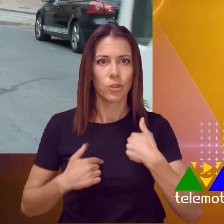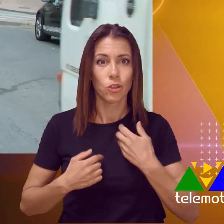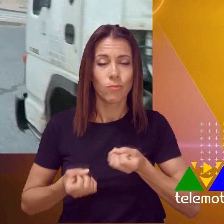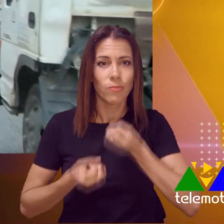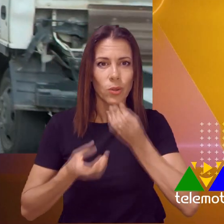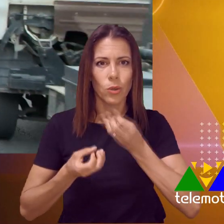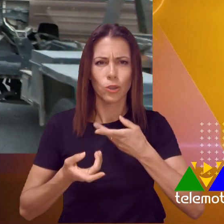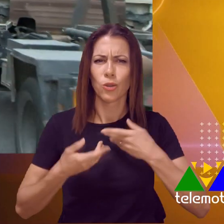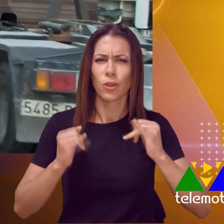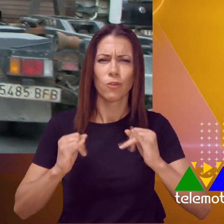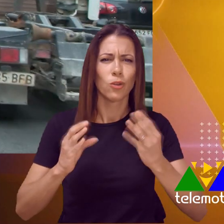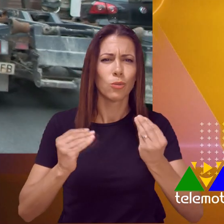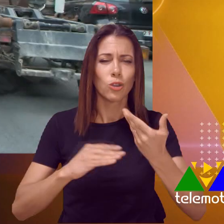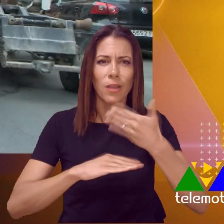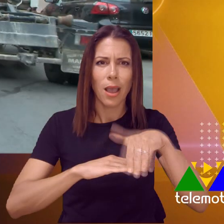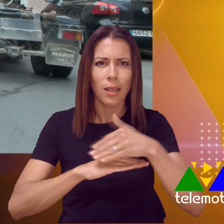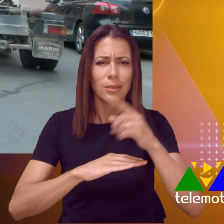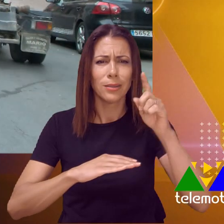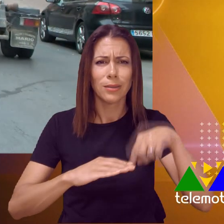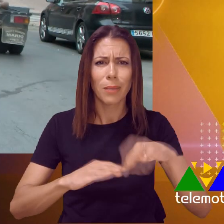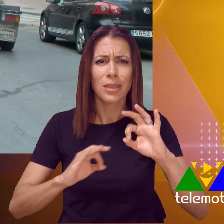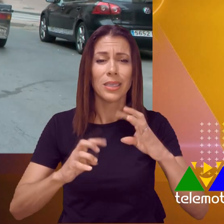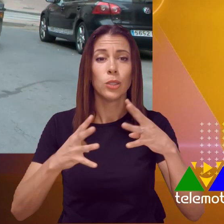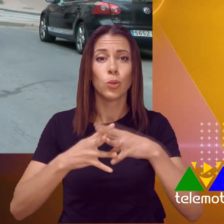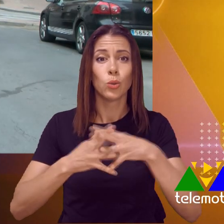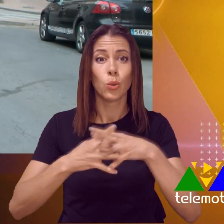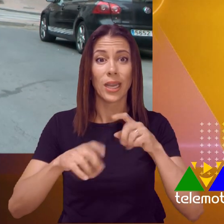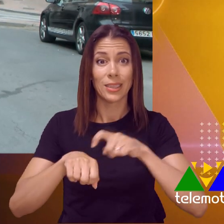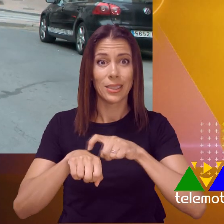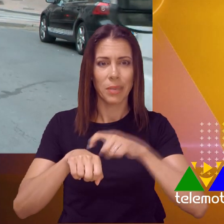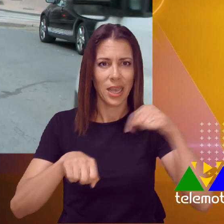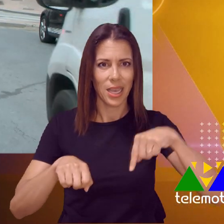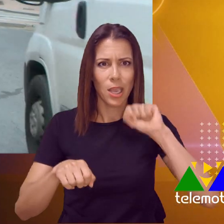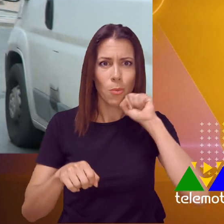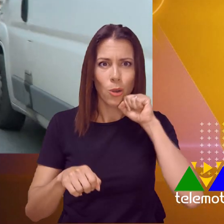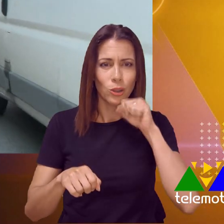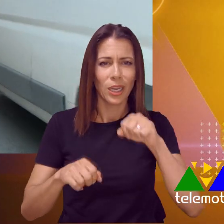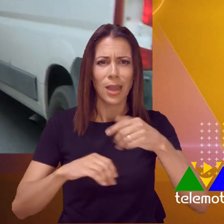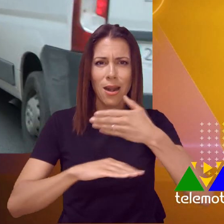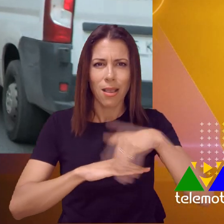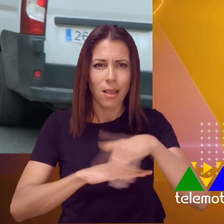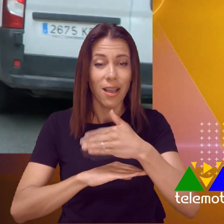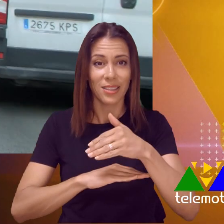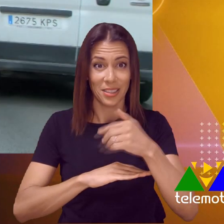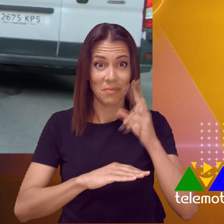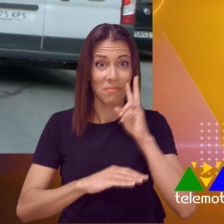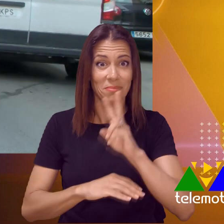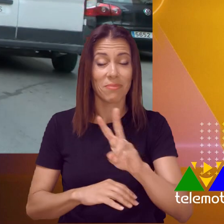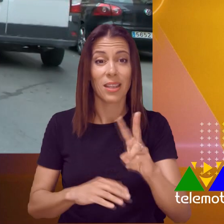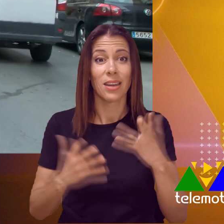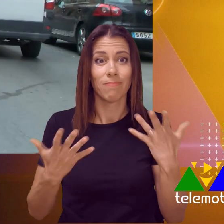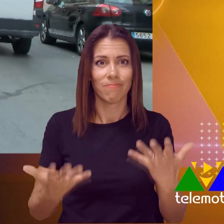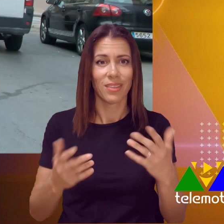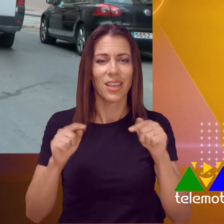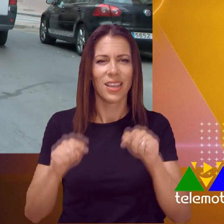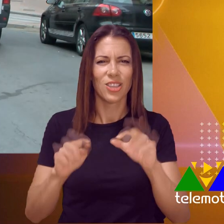típicas de Motril y de la arquitectura típica motrileña, que precisamente estas calles que dejamos atrás, ¿verdad? Era